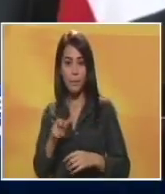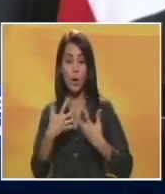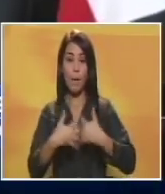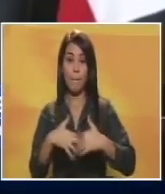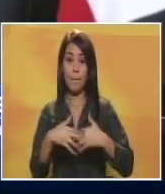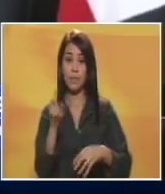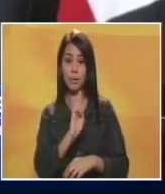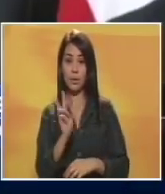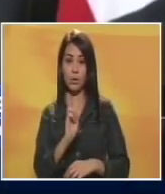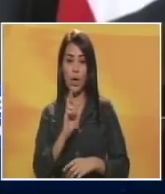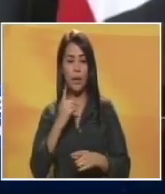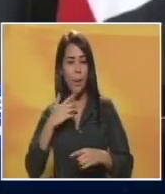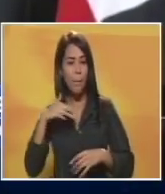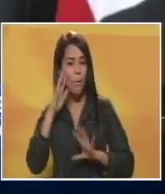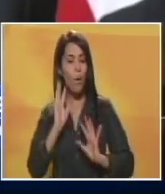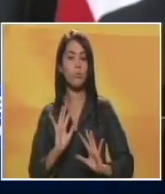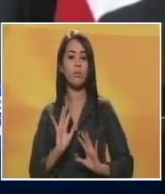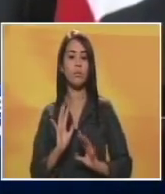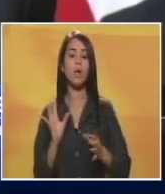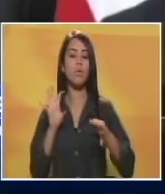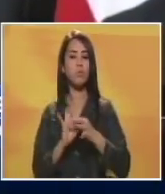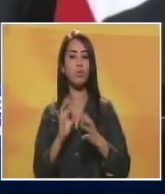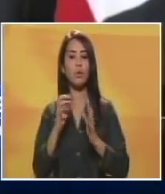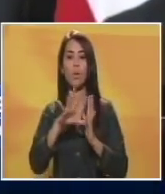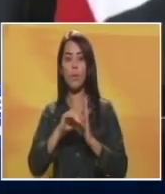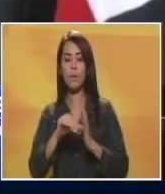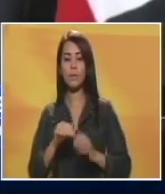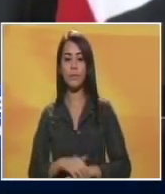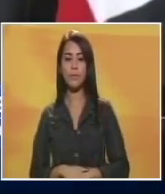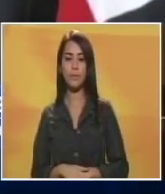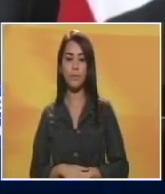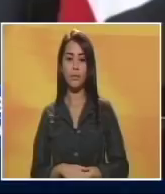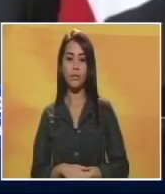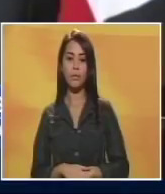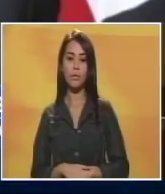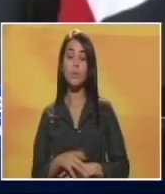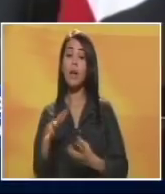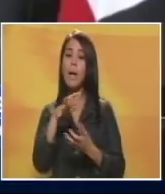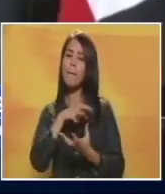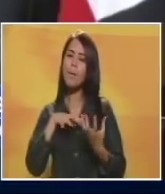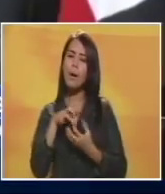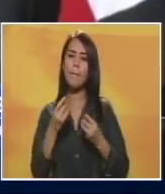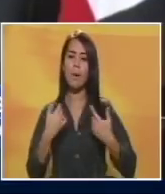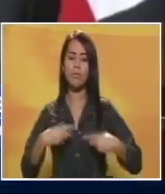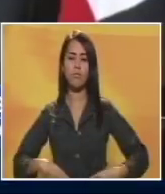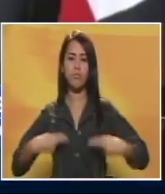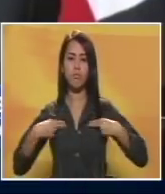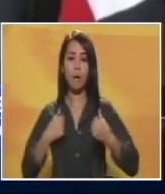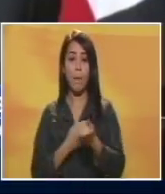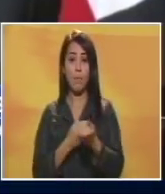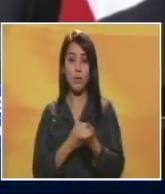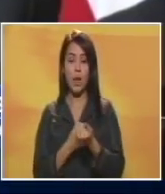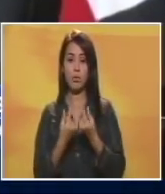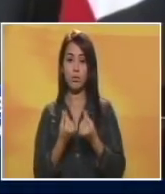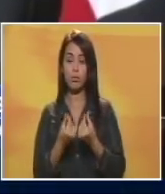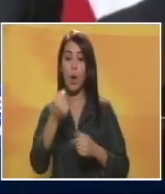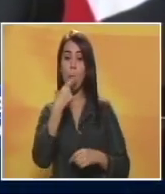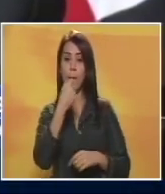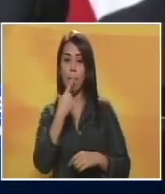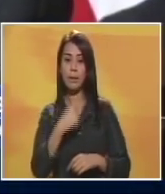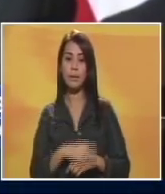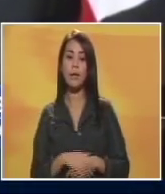gobierno venezolano sin aval de la Asamblea Nacional. Asimismo, se ordena ampliar el intercambio de información de inteligencia financiera